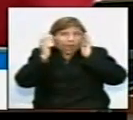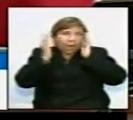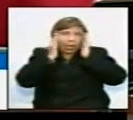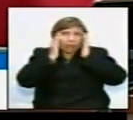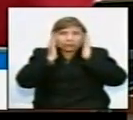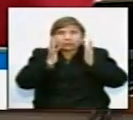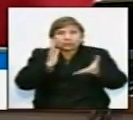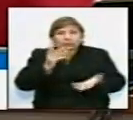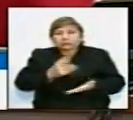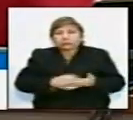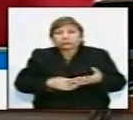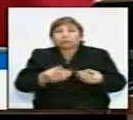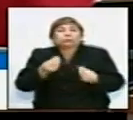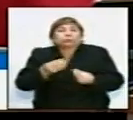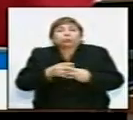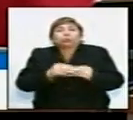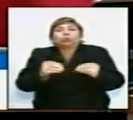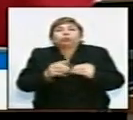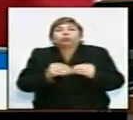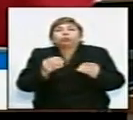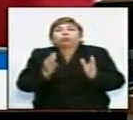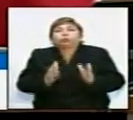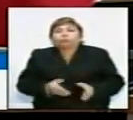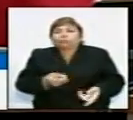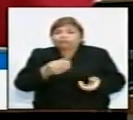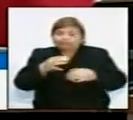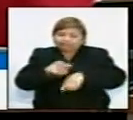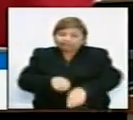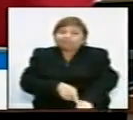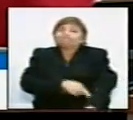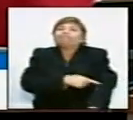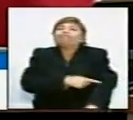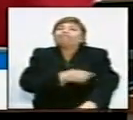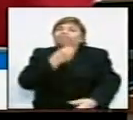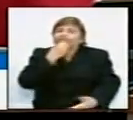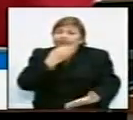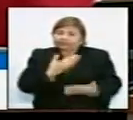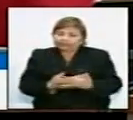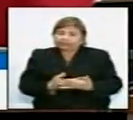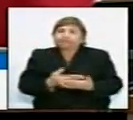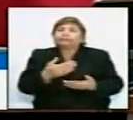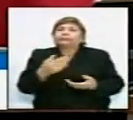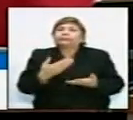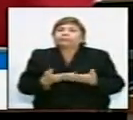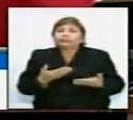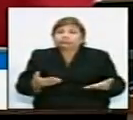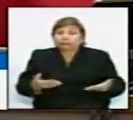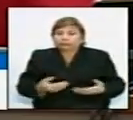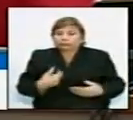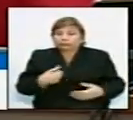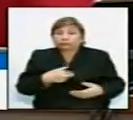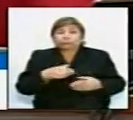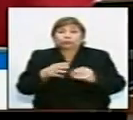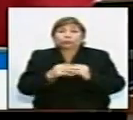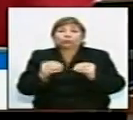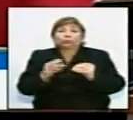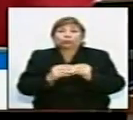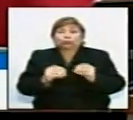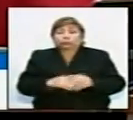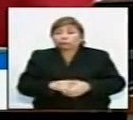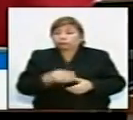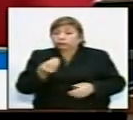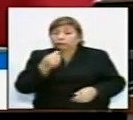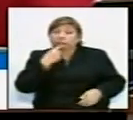porque nuestros productores tienen que acostumbrarse a las buenas prácticas y tenemos que asegurar la calidad de nuestros productos.